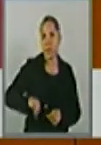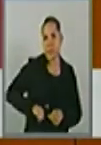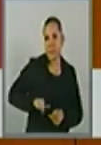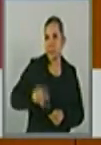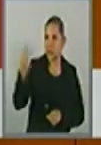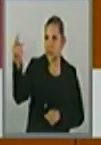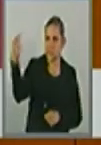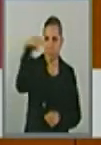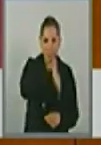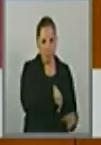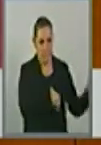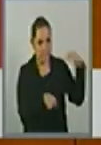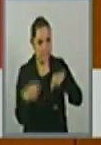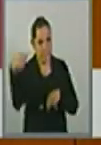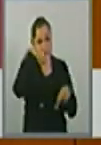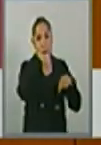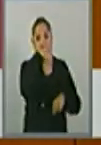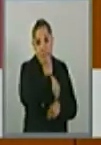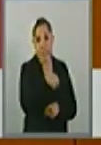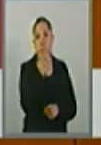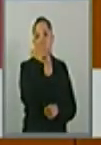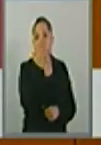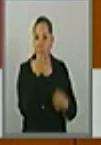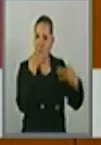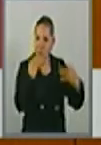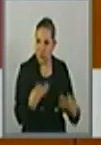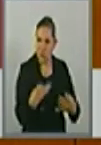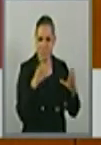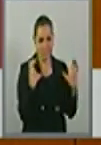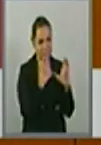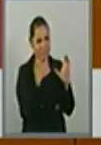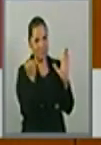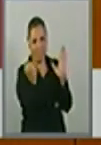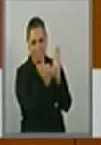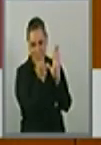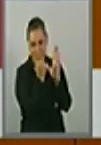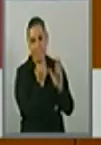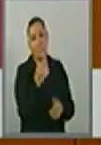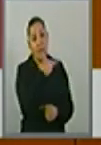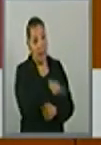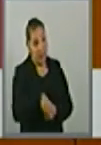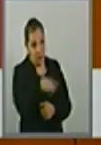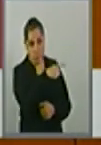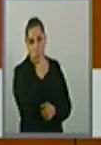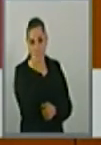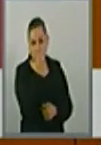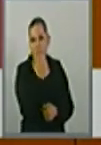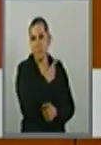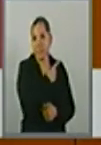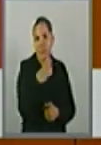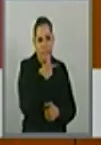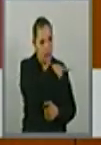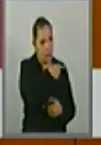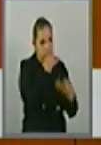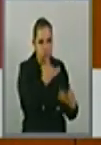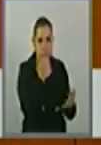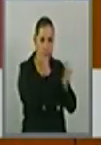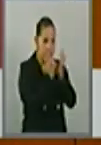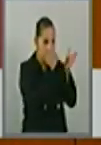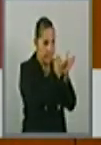instituciones formales y reconocidas y a las escuelas el estar respaldadas legalmente por el estado mexicano